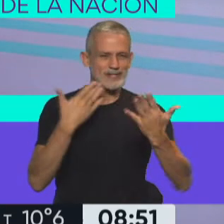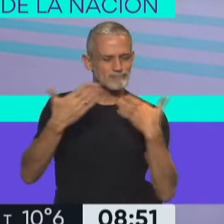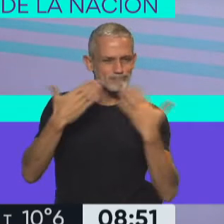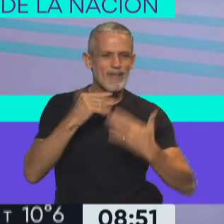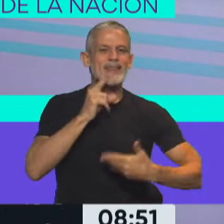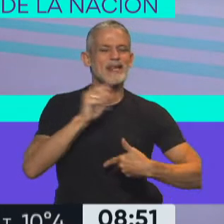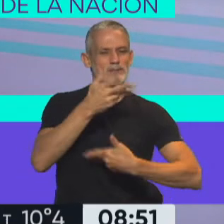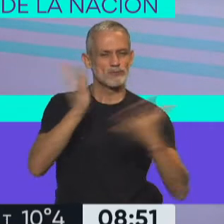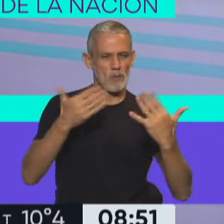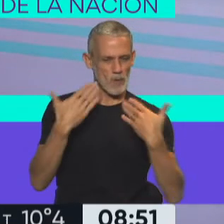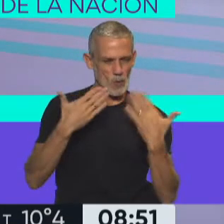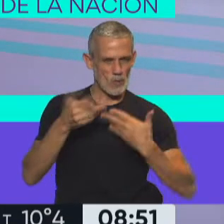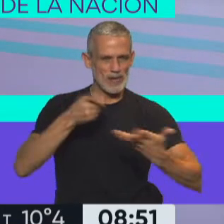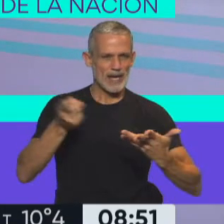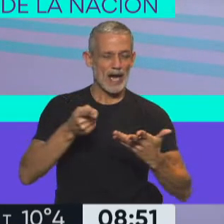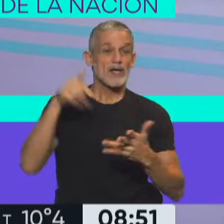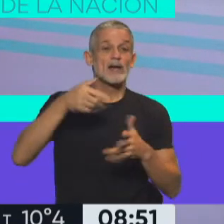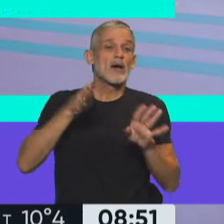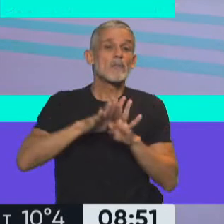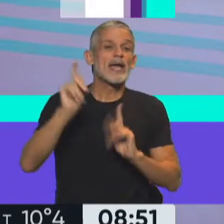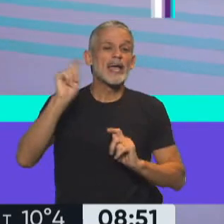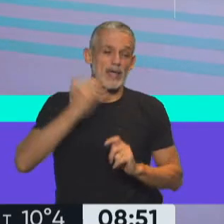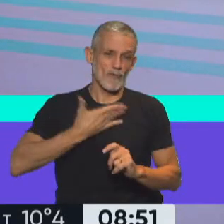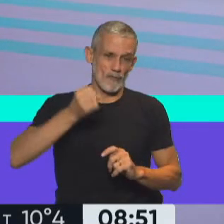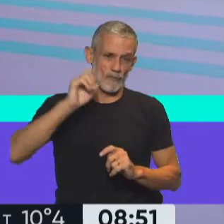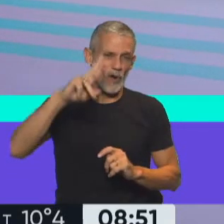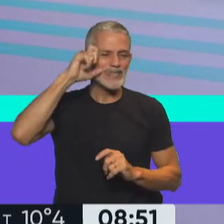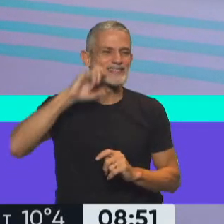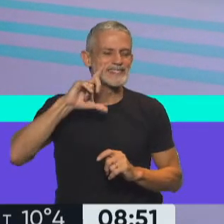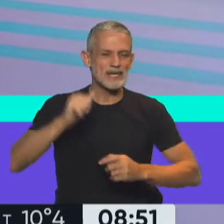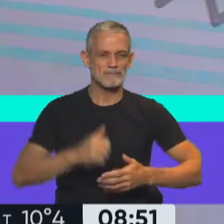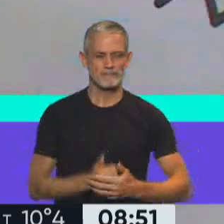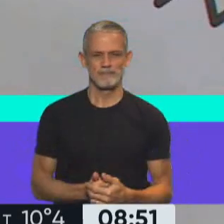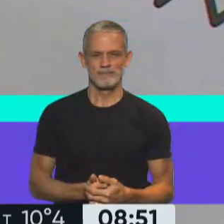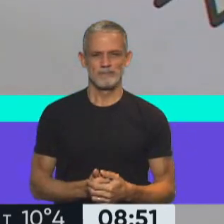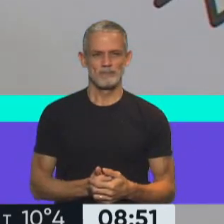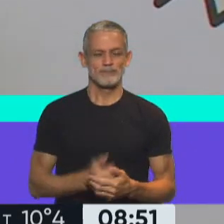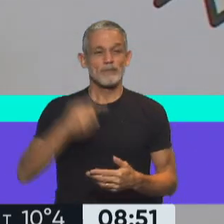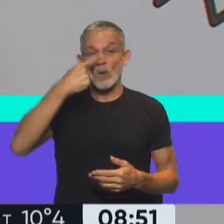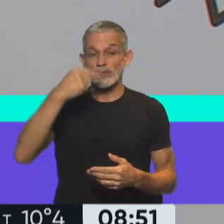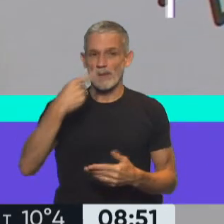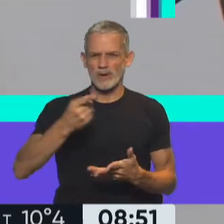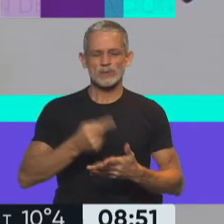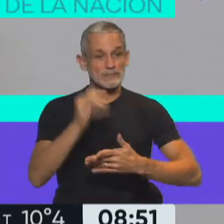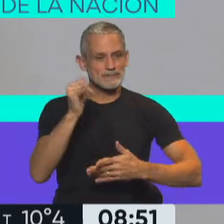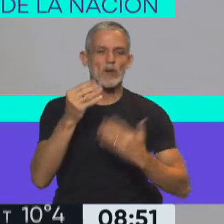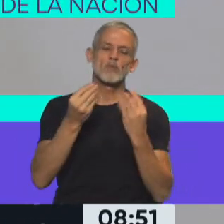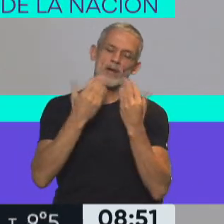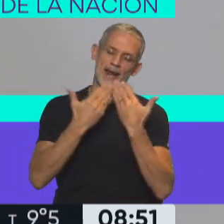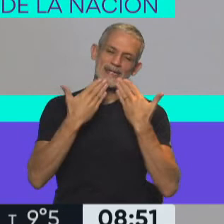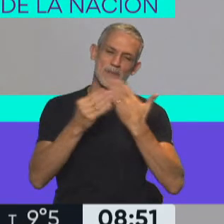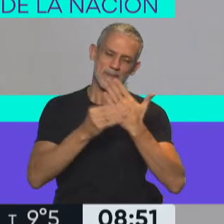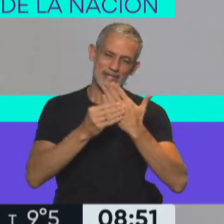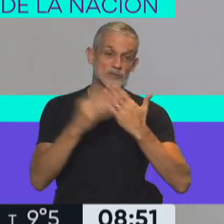televisión pública y lo dejamos para el cierre de la nota con Florencia Rodríguez. Flor. Muchas gracias, ministro. Bueno, ahí el ministro